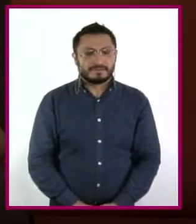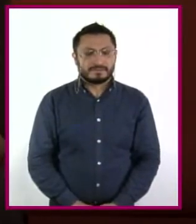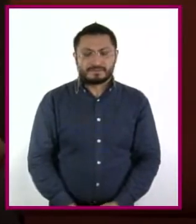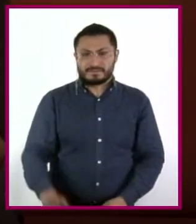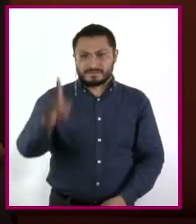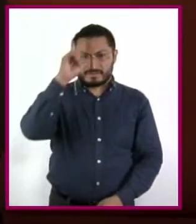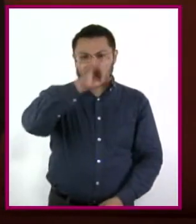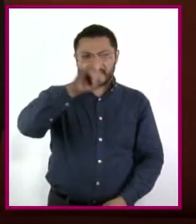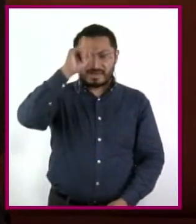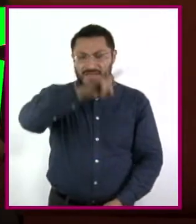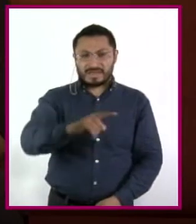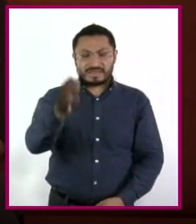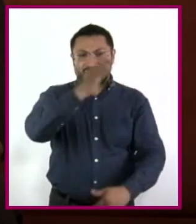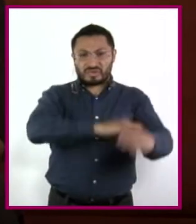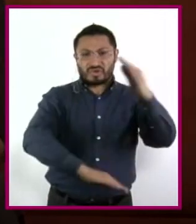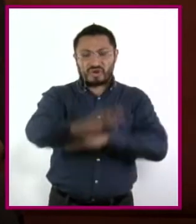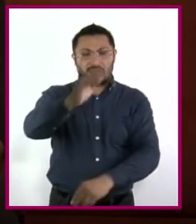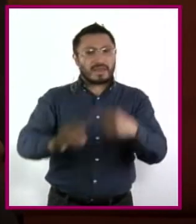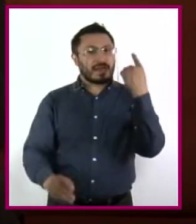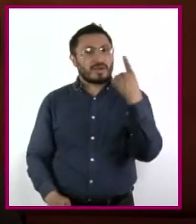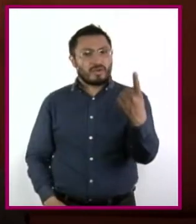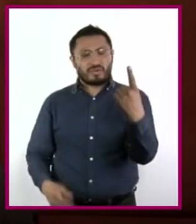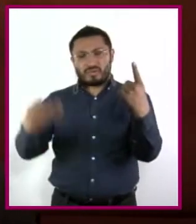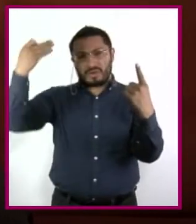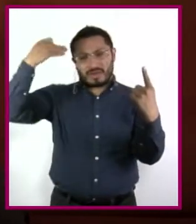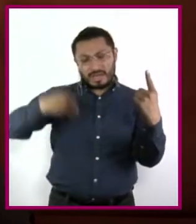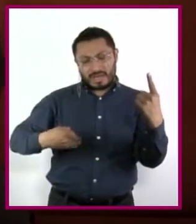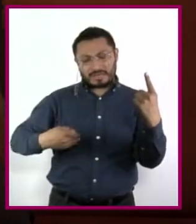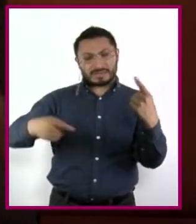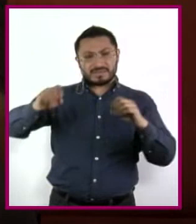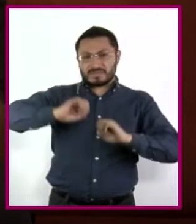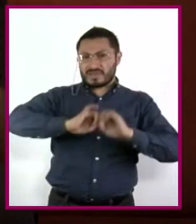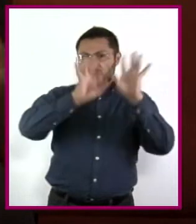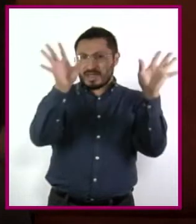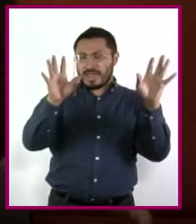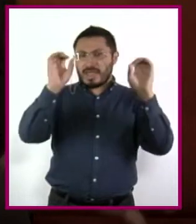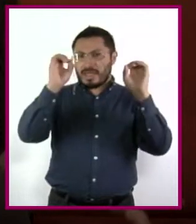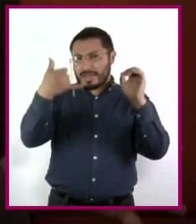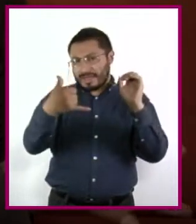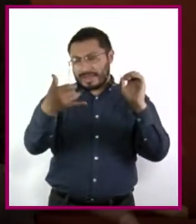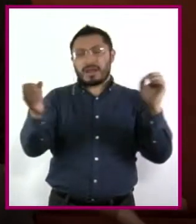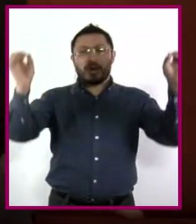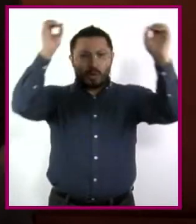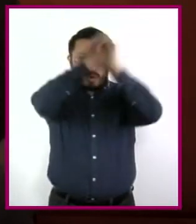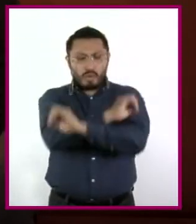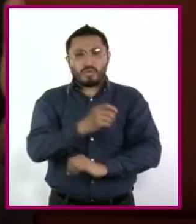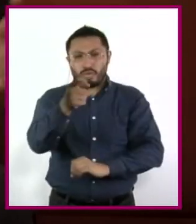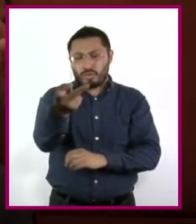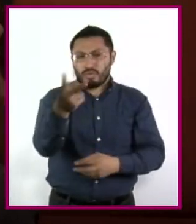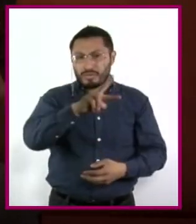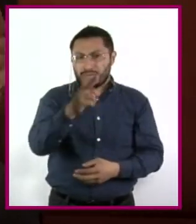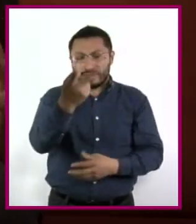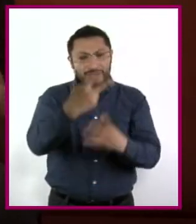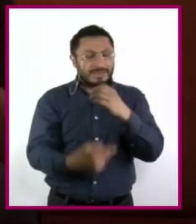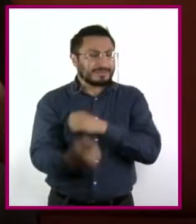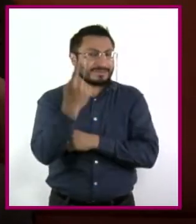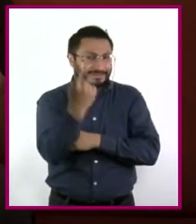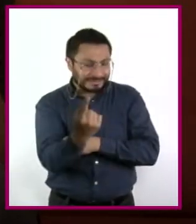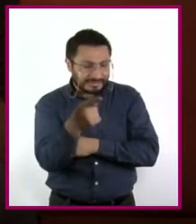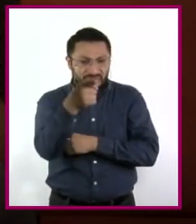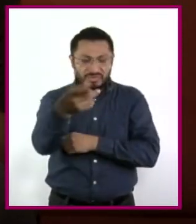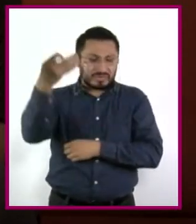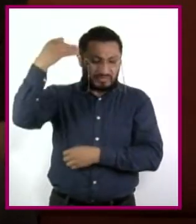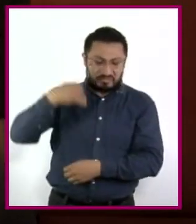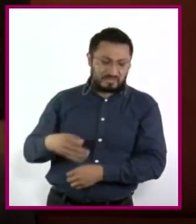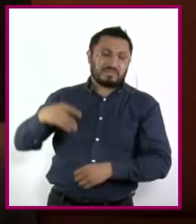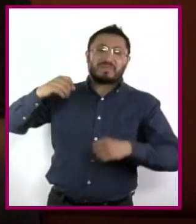Consejo ninja número 1. Acepta tu lado luminoso y tu lado oscuro. Eres ambos. Una vez que lo aceptes, potencia